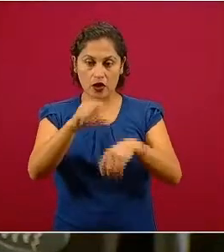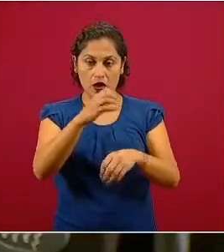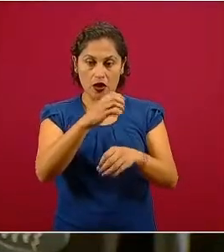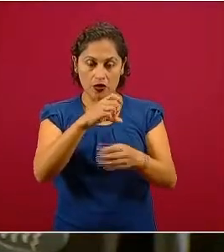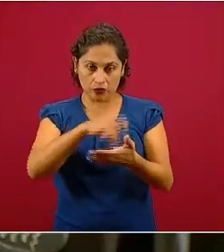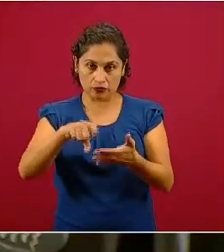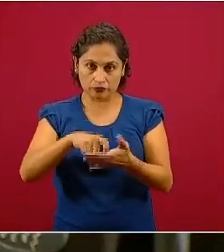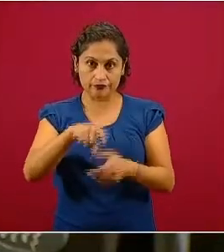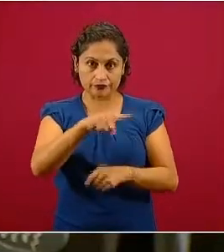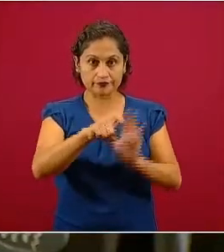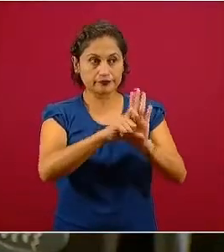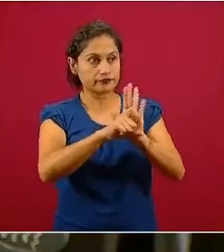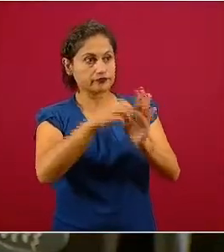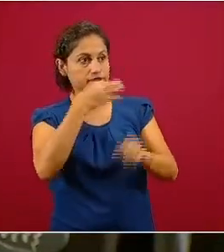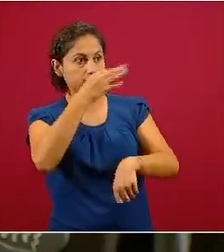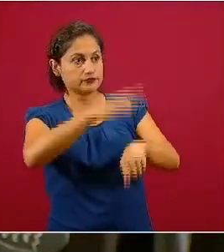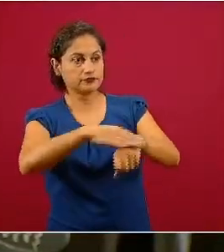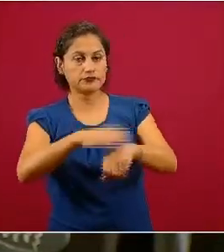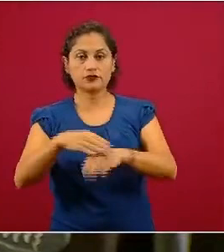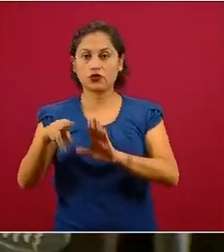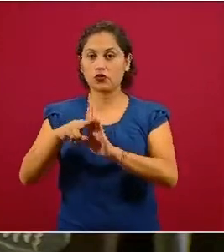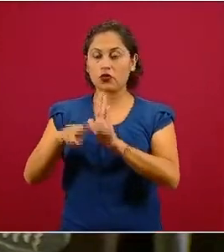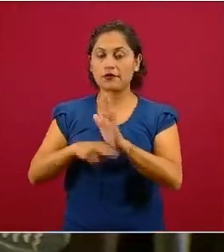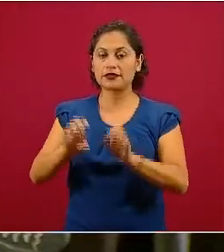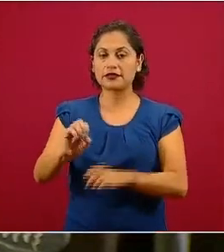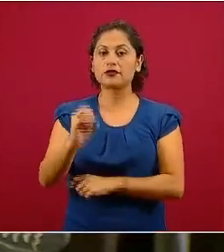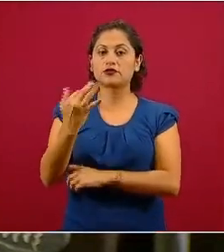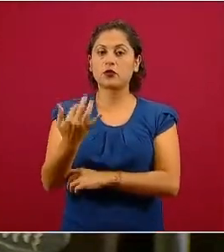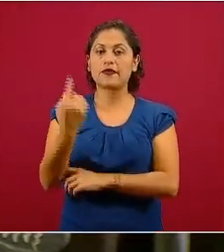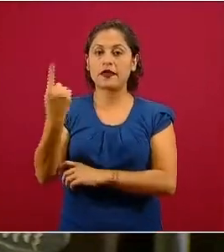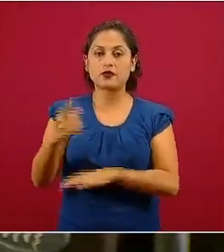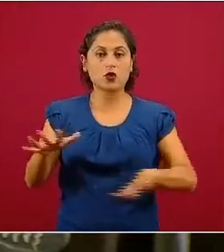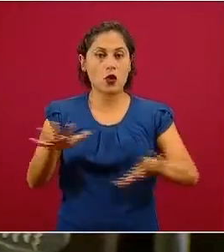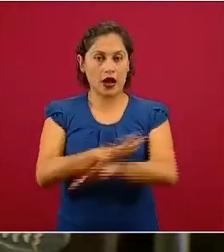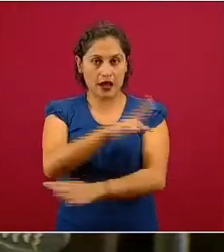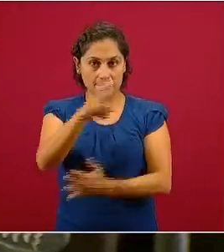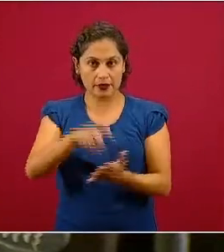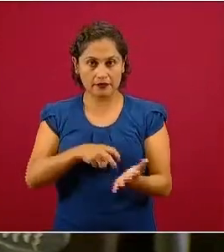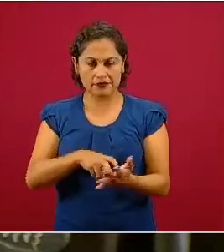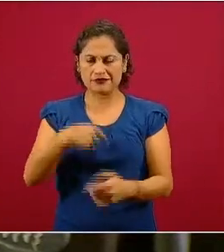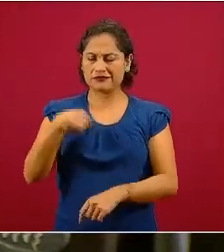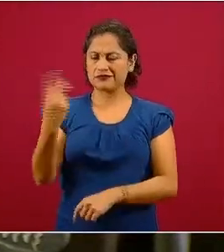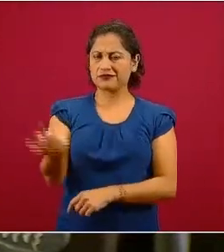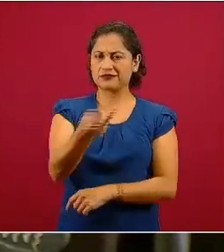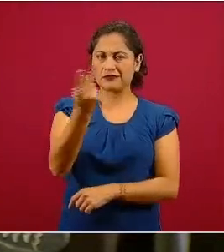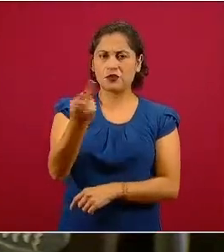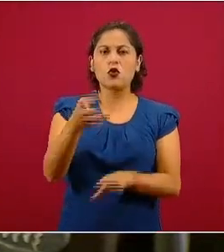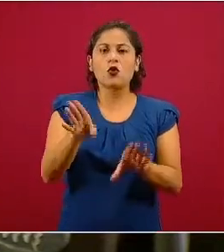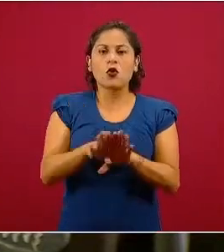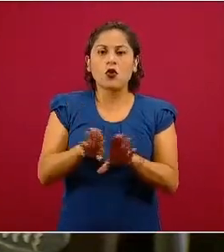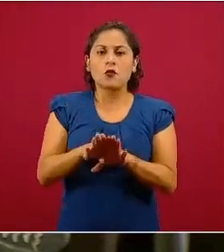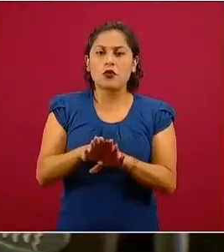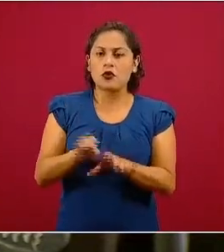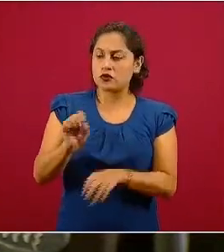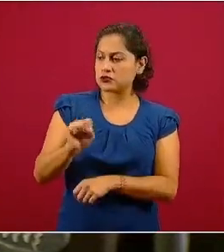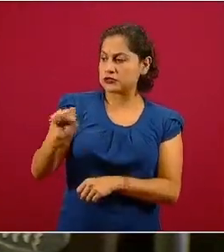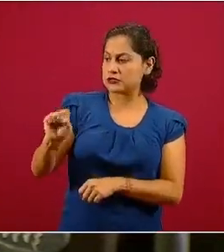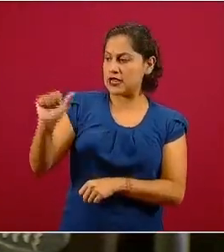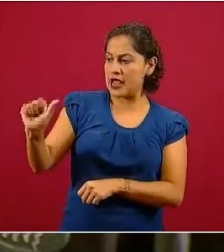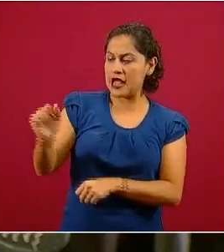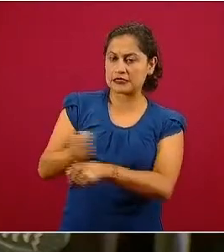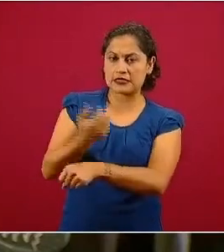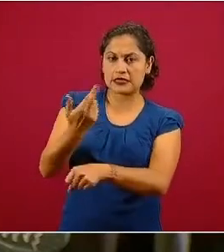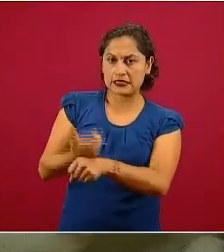se impulsaron cambios en la norma 051. La pregunta aquí sería, ¿hay algún tipo de relación de la Secretaría de Salud con